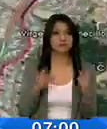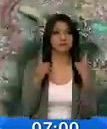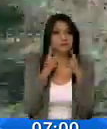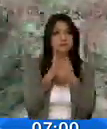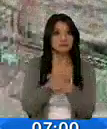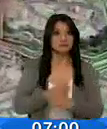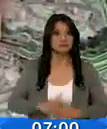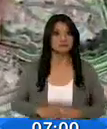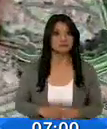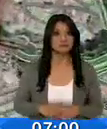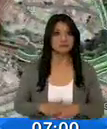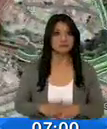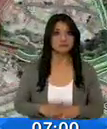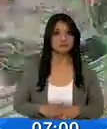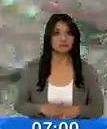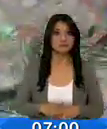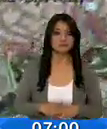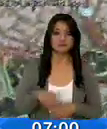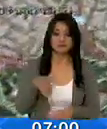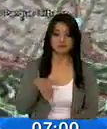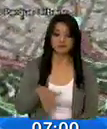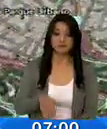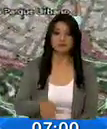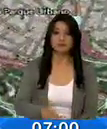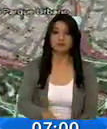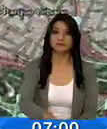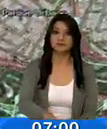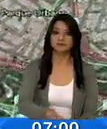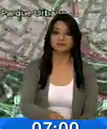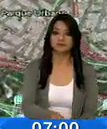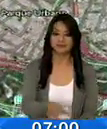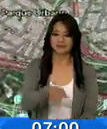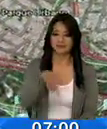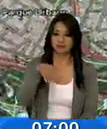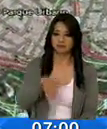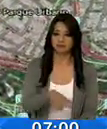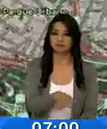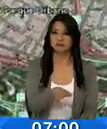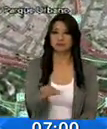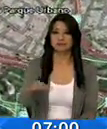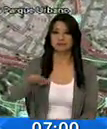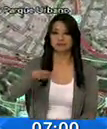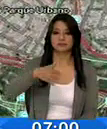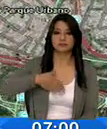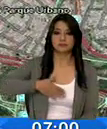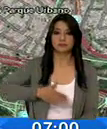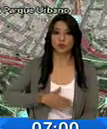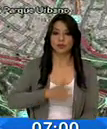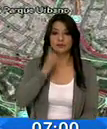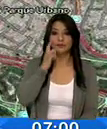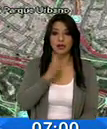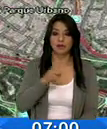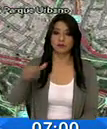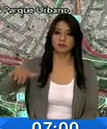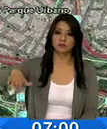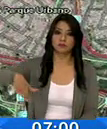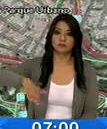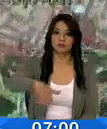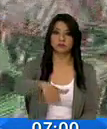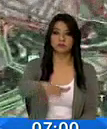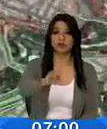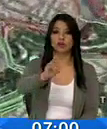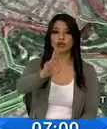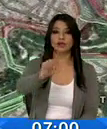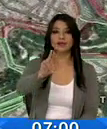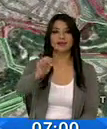complicado. Si está bajando, ya sube de la autopista hacia la Simón Bolívar y baja hacia la Avenida Oriental,